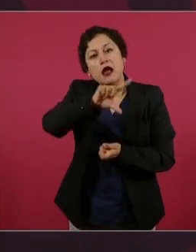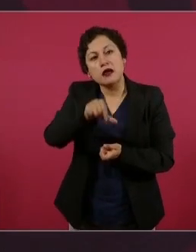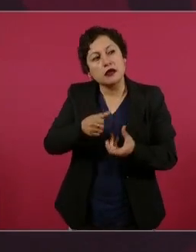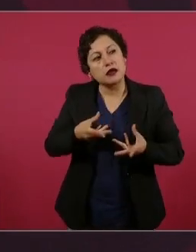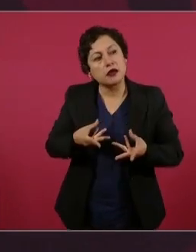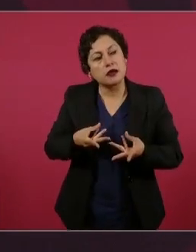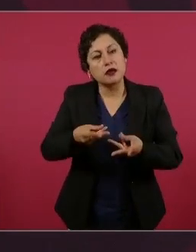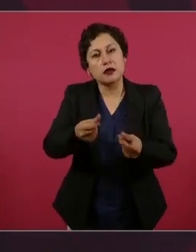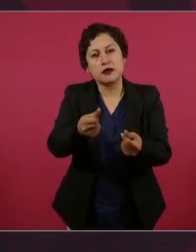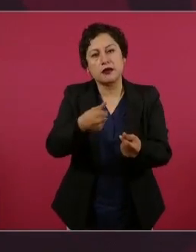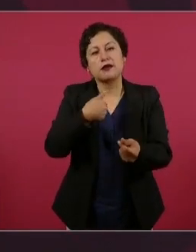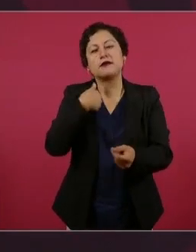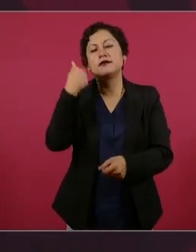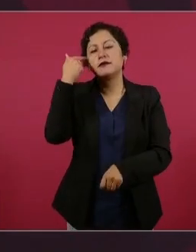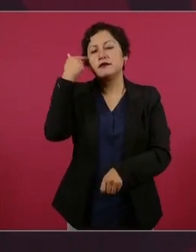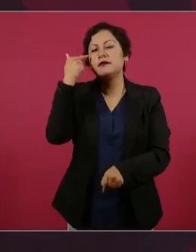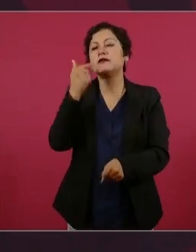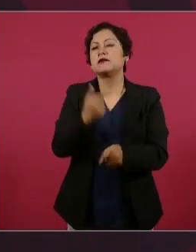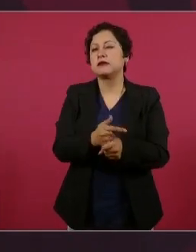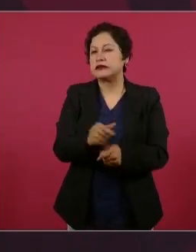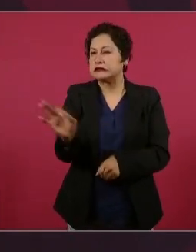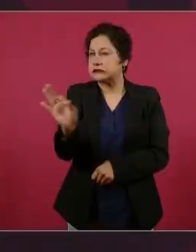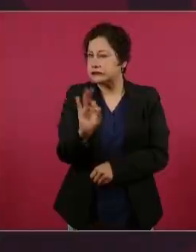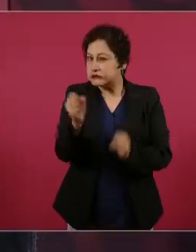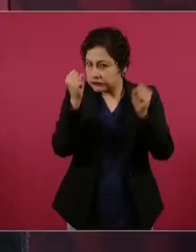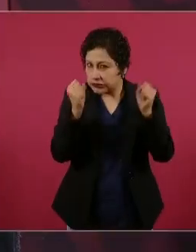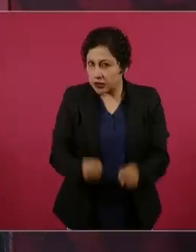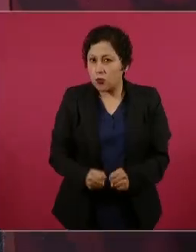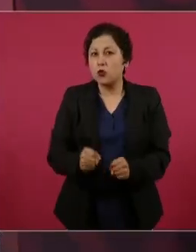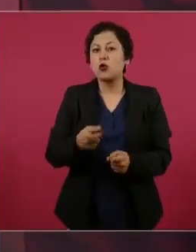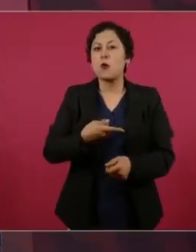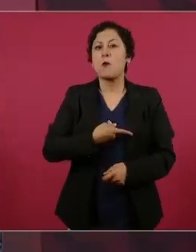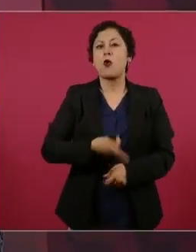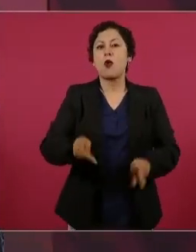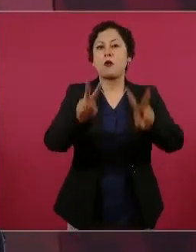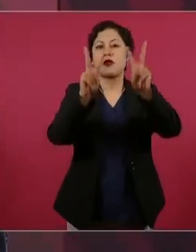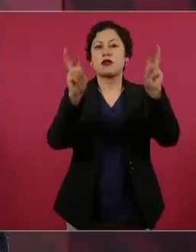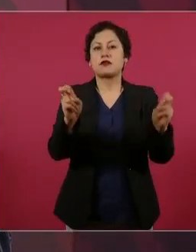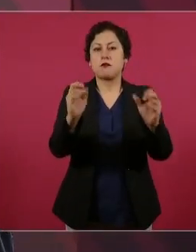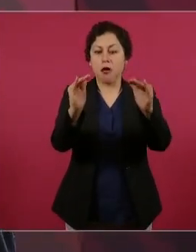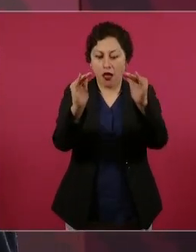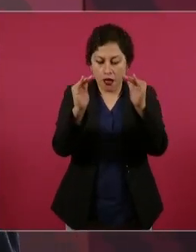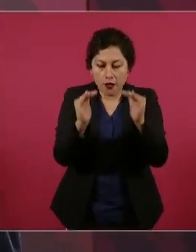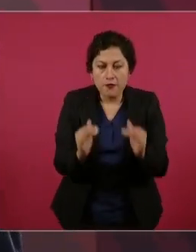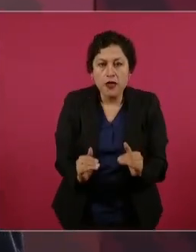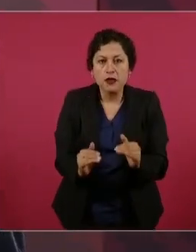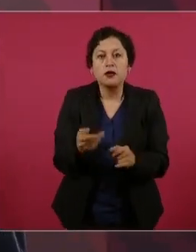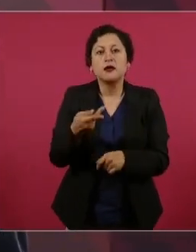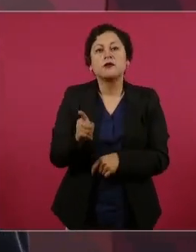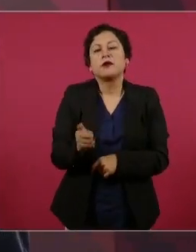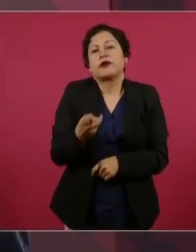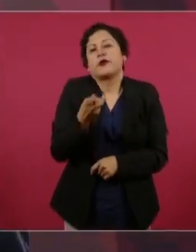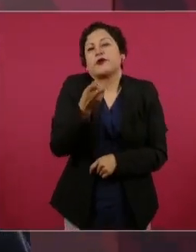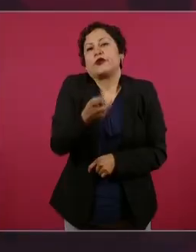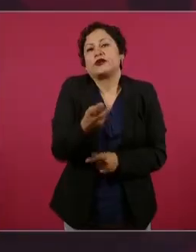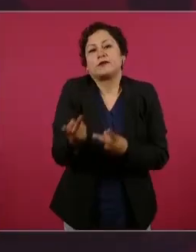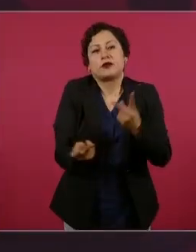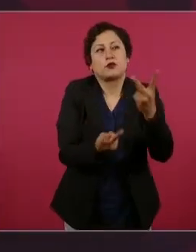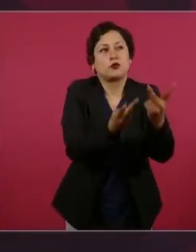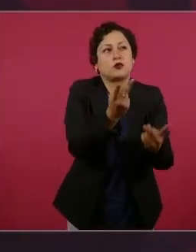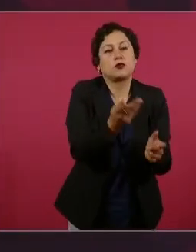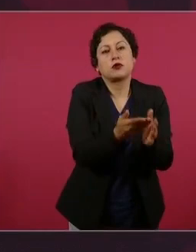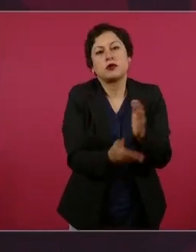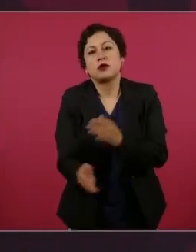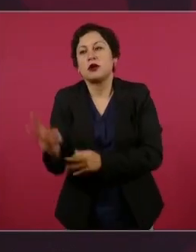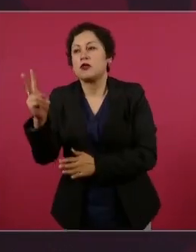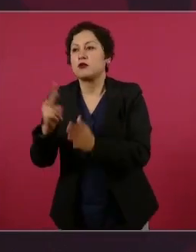se va a reducir más la pobreza, nada más que esos resultados se van a dar a conocer hasta el 2025,